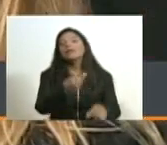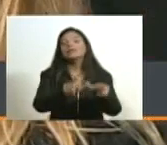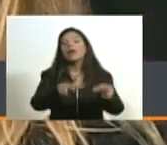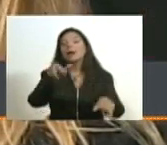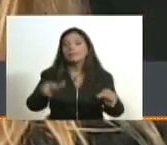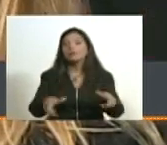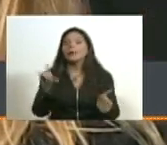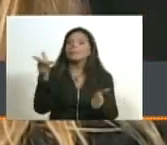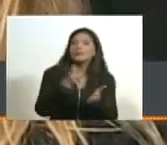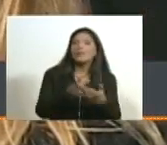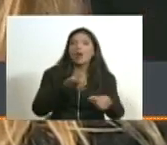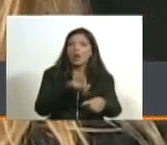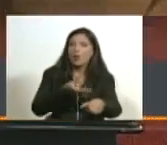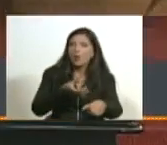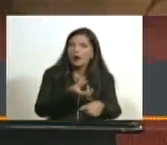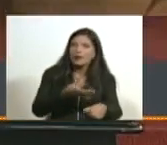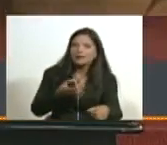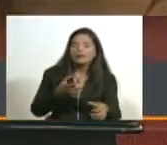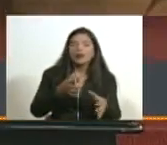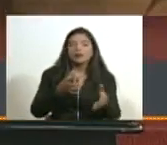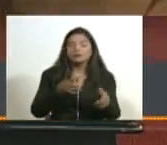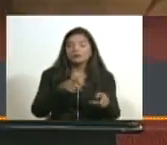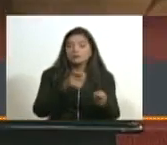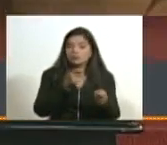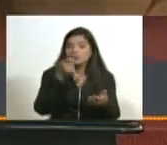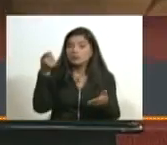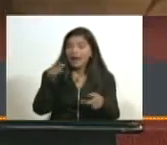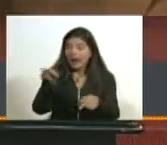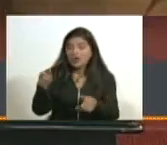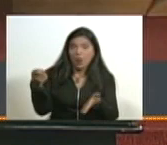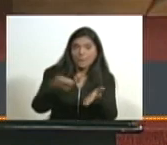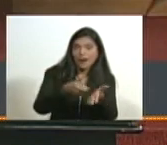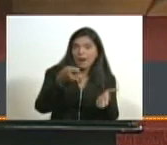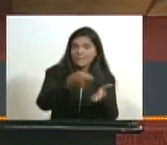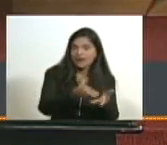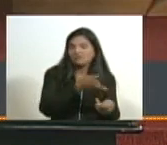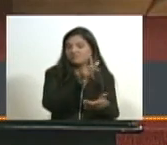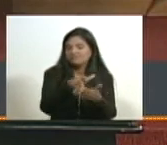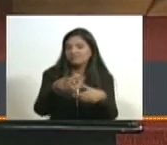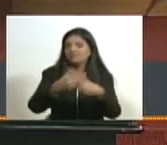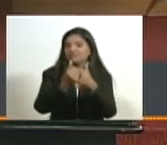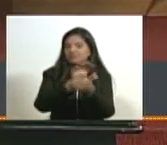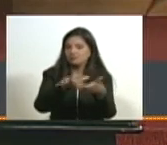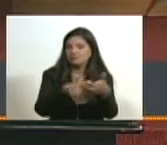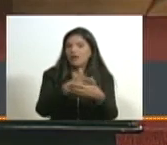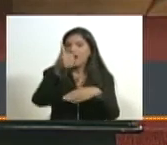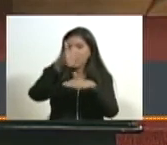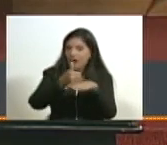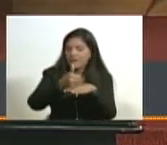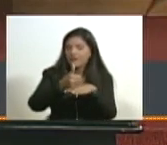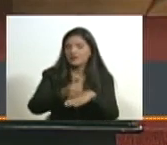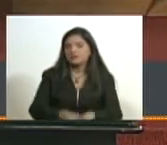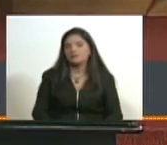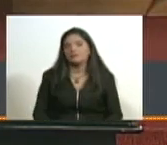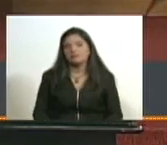las guarimbas, captadas y pagas por ellos, jefes de ellos, jefes